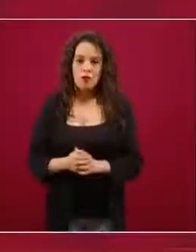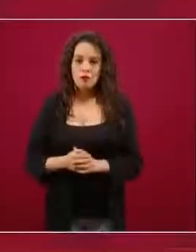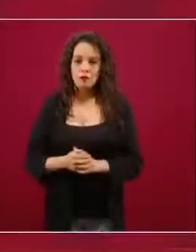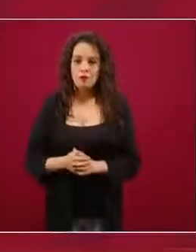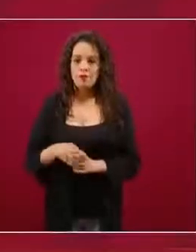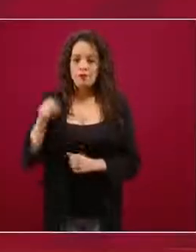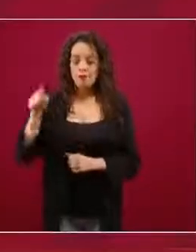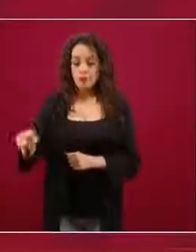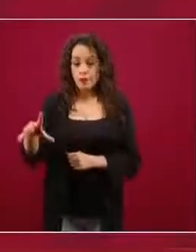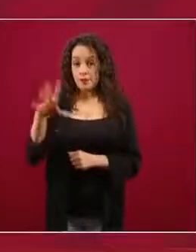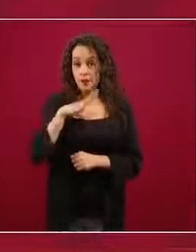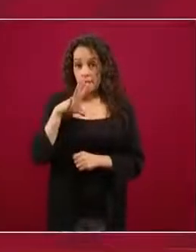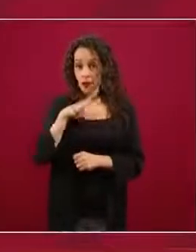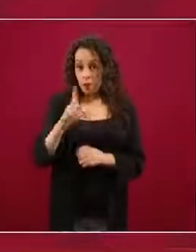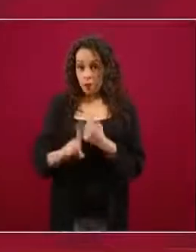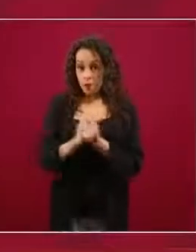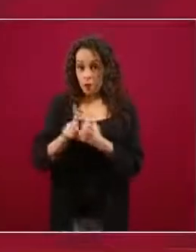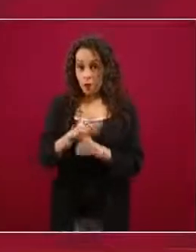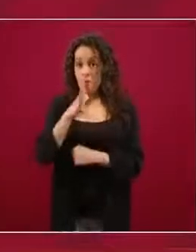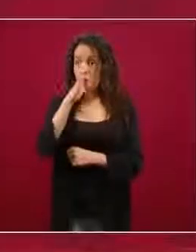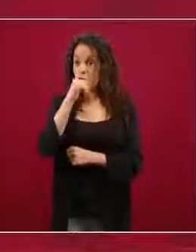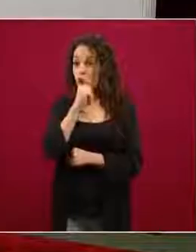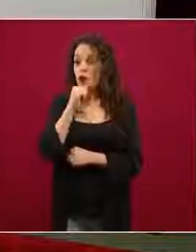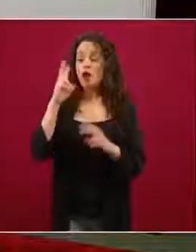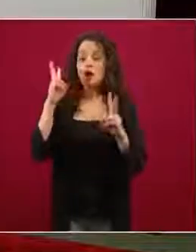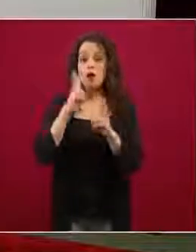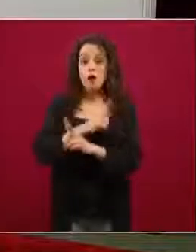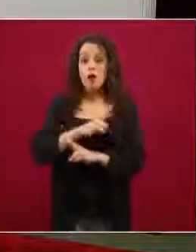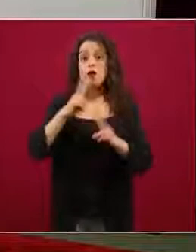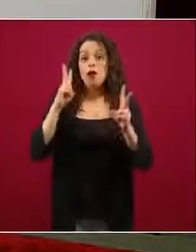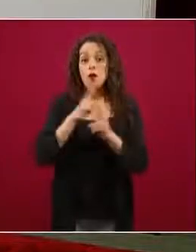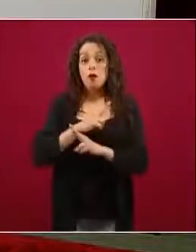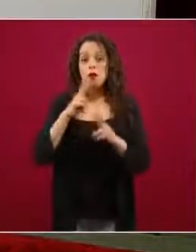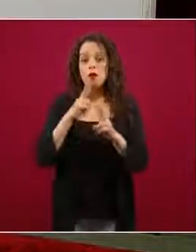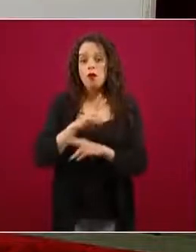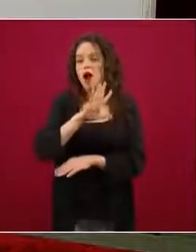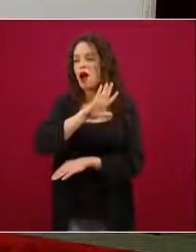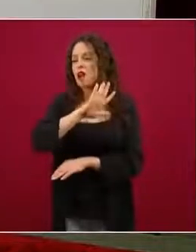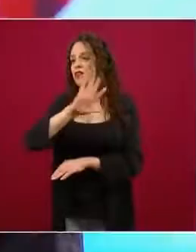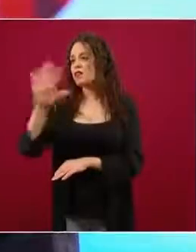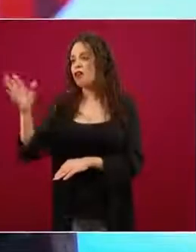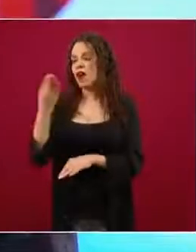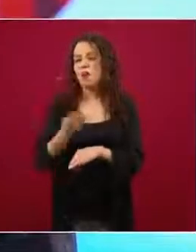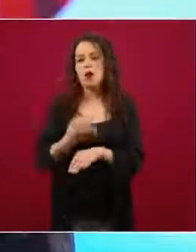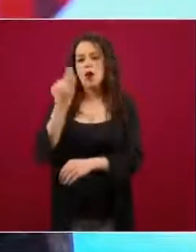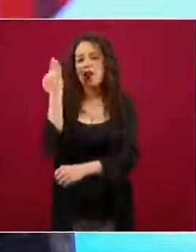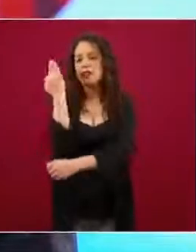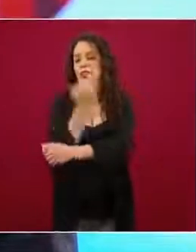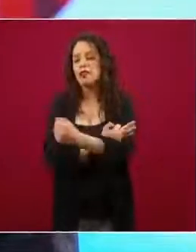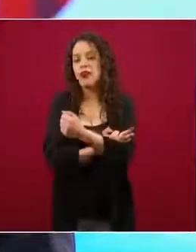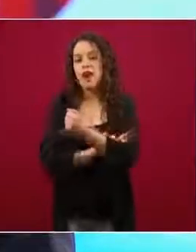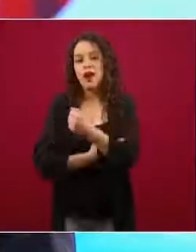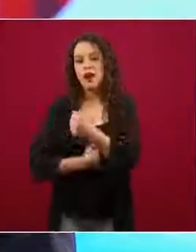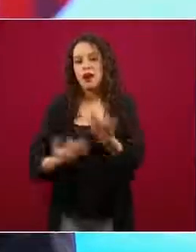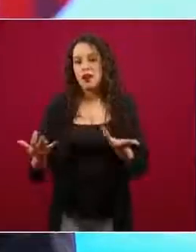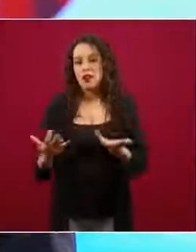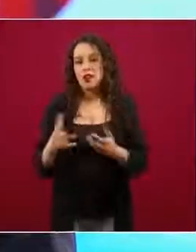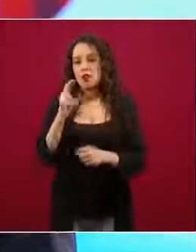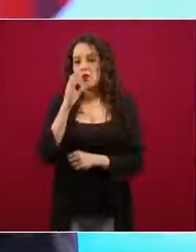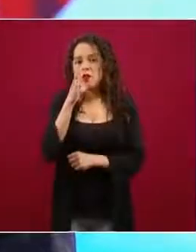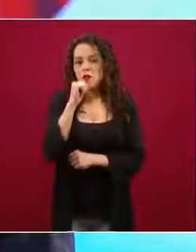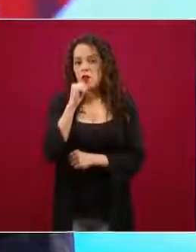más probable es que ya quede muy poca oportunidad de una atención que ayude a salvar la